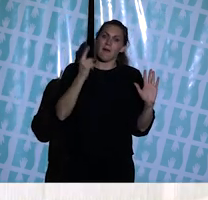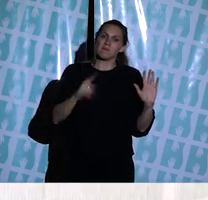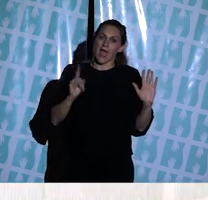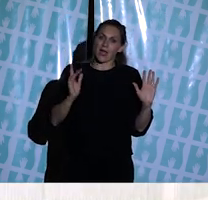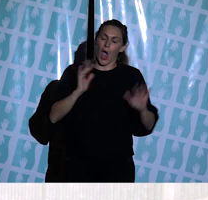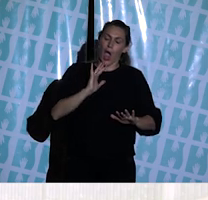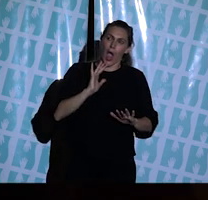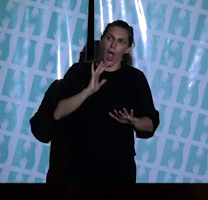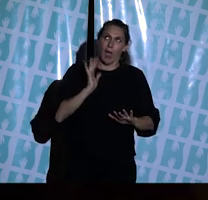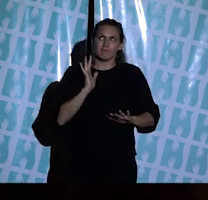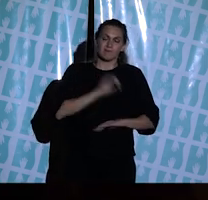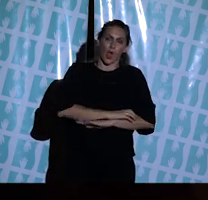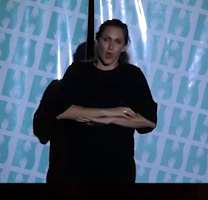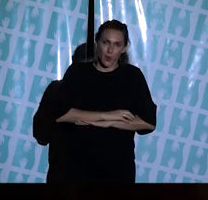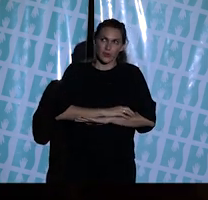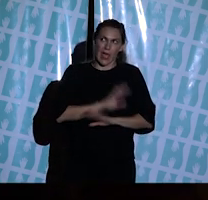conductas extrañas.